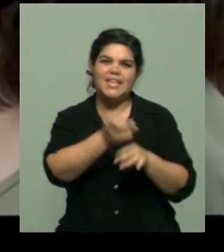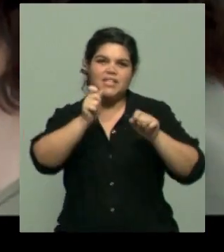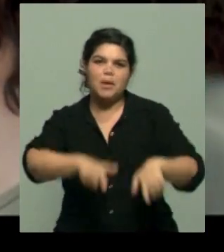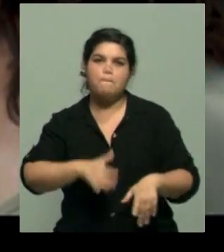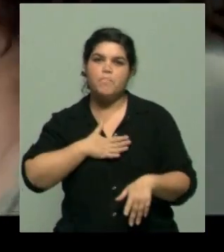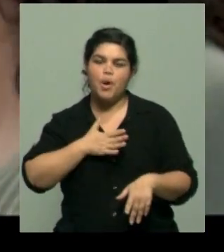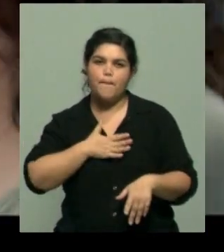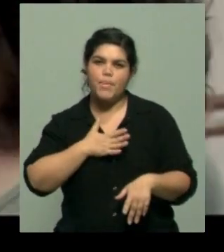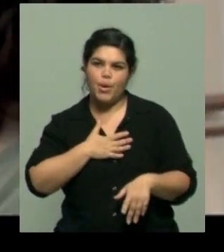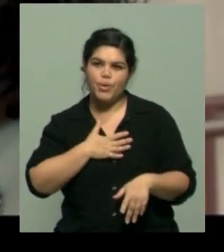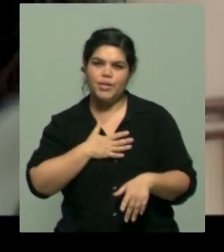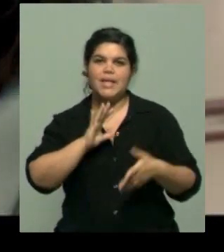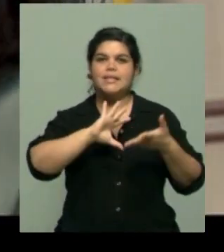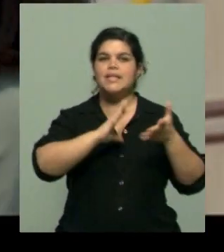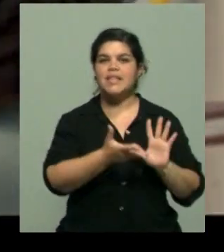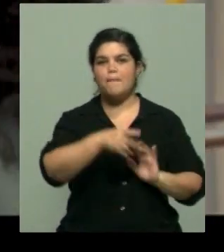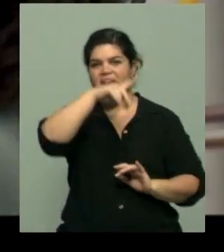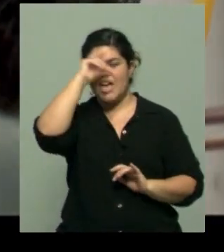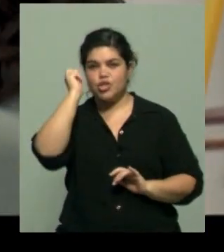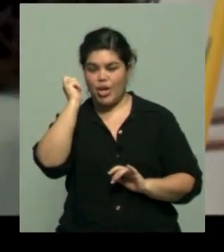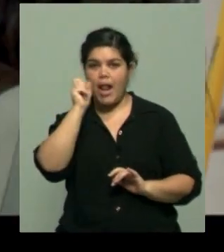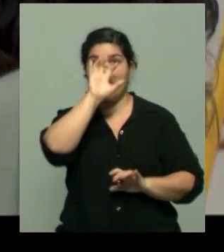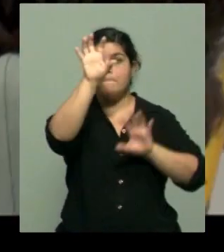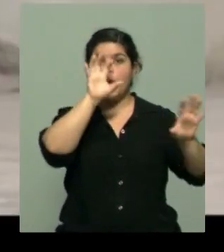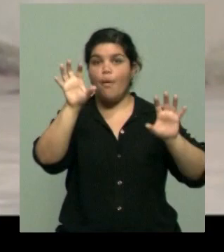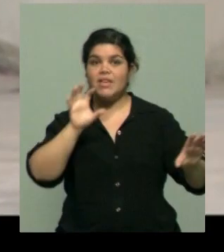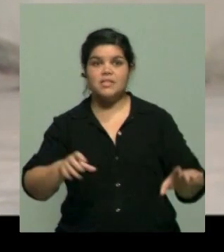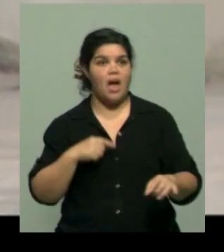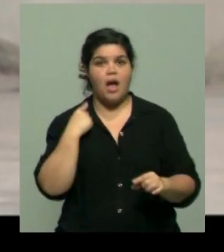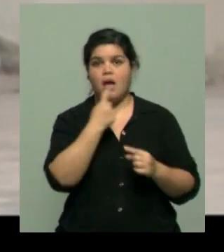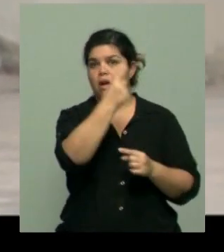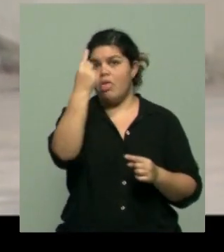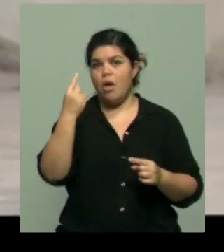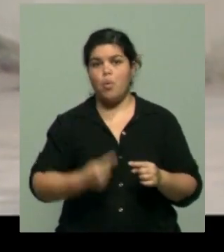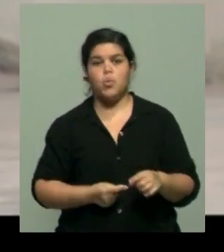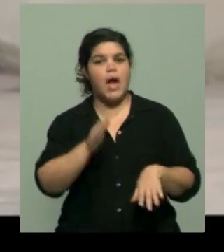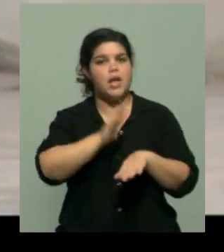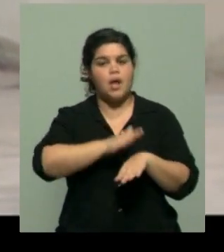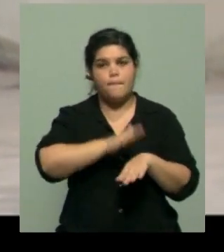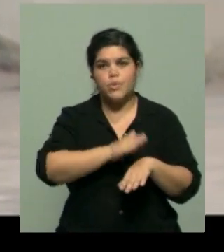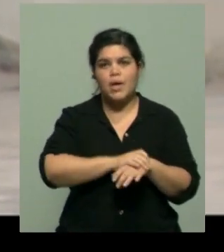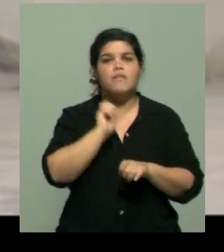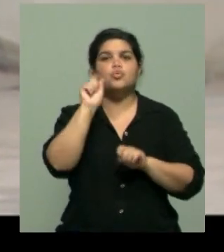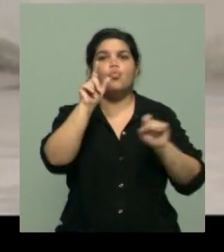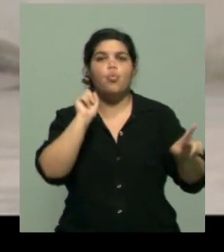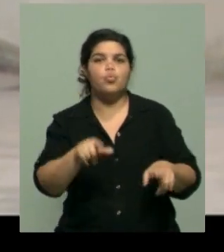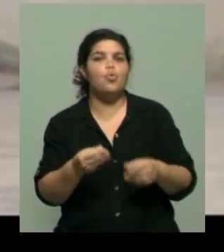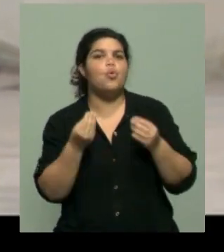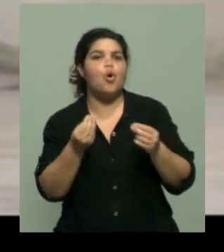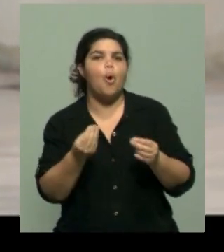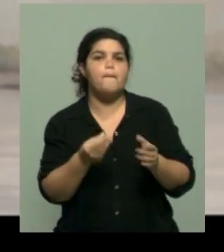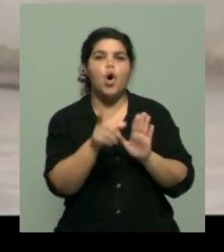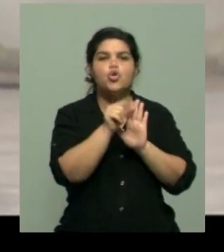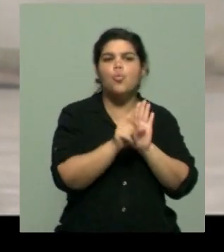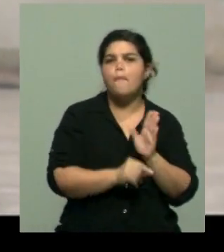nacional, un sistema de educación nacional en el cual las provincias también, cada una y como puede, se hace cargo, ¿no? Tal cual. ¿Qué nota le pondrías? Bueno, es difícil poner